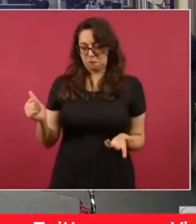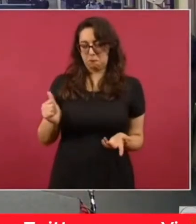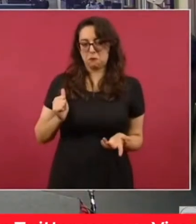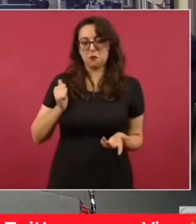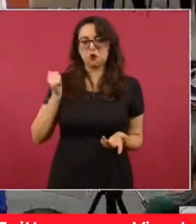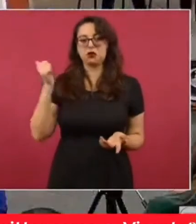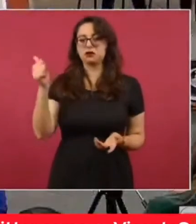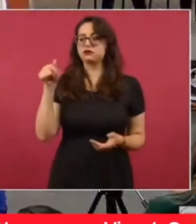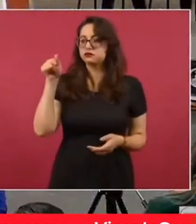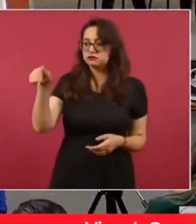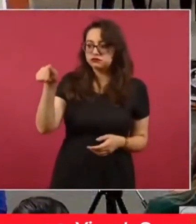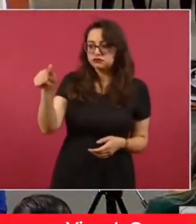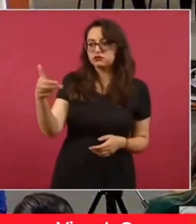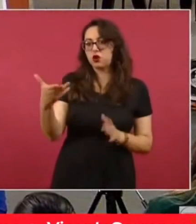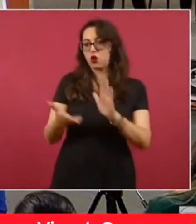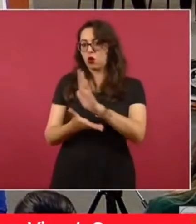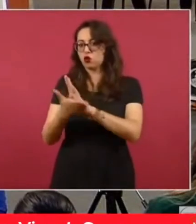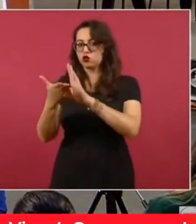importante